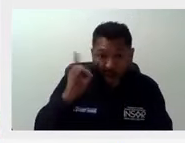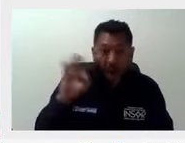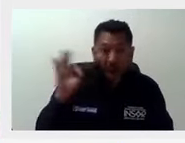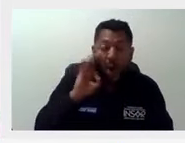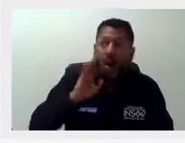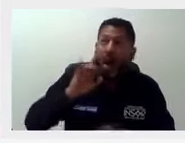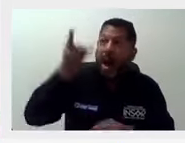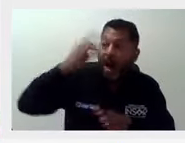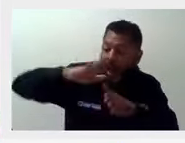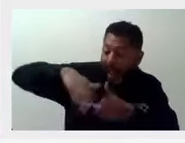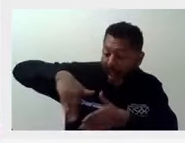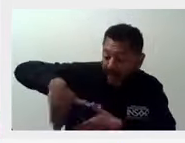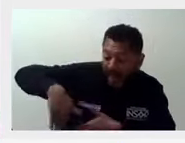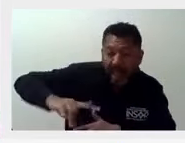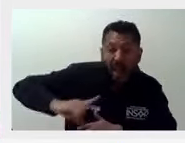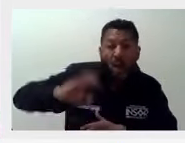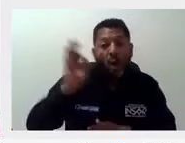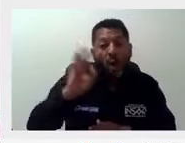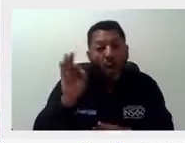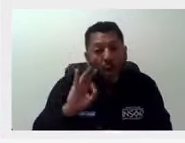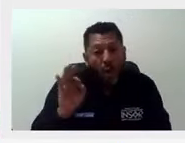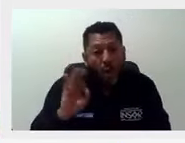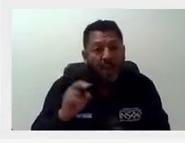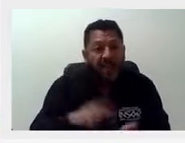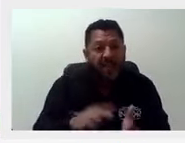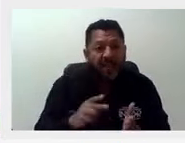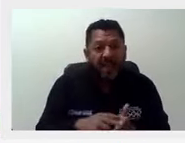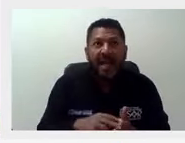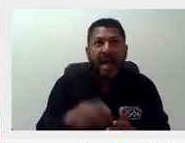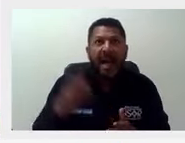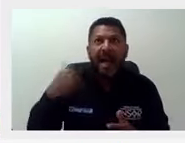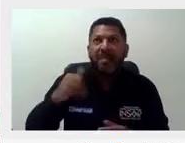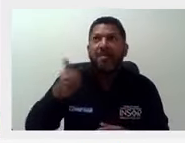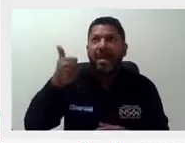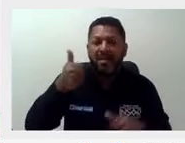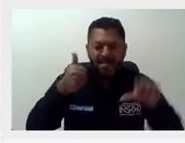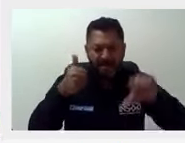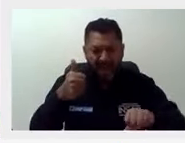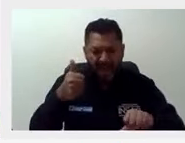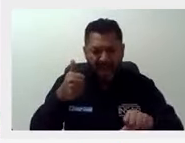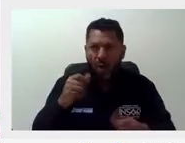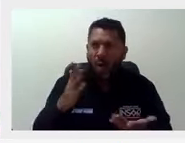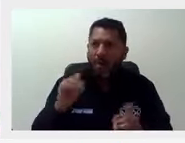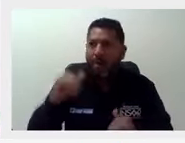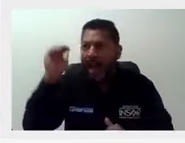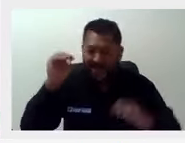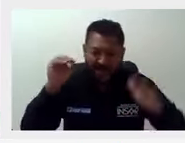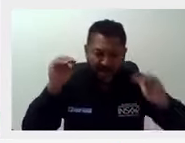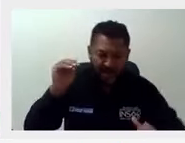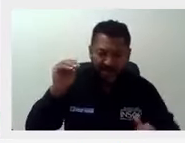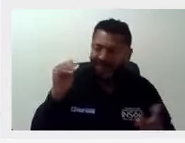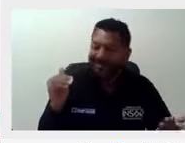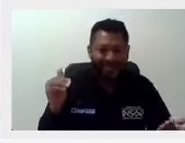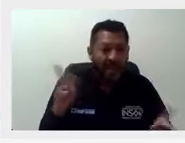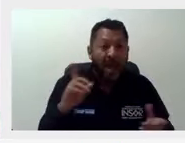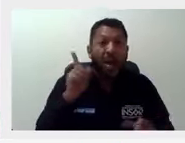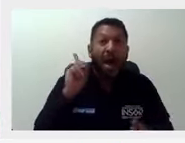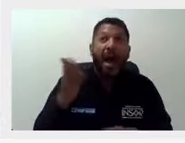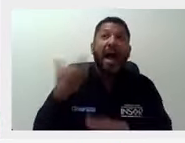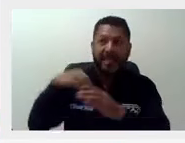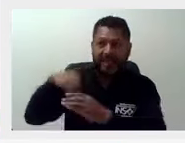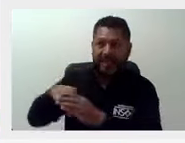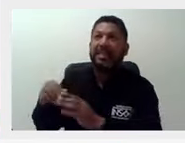atrasando, ni vamos a hacer pues más o menos de lo que hubiéramos hecho si estuviéramos en la escuela. Este es el momento que nos tocó vivir,